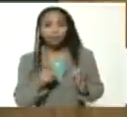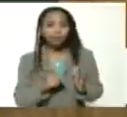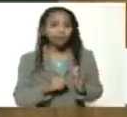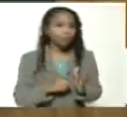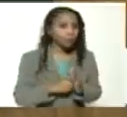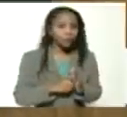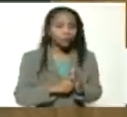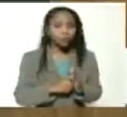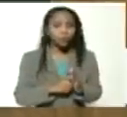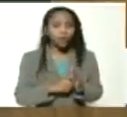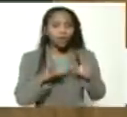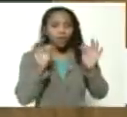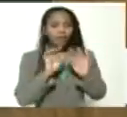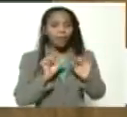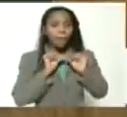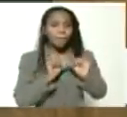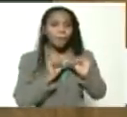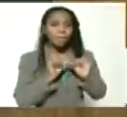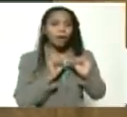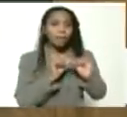de manera permanente,